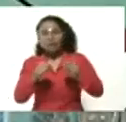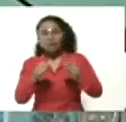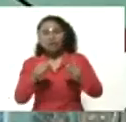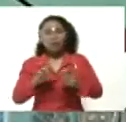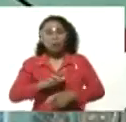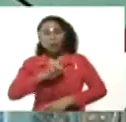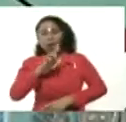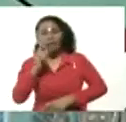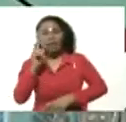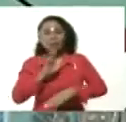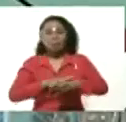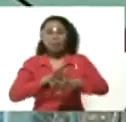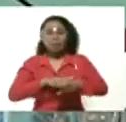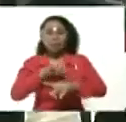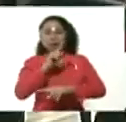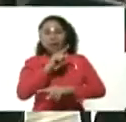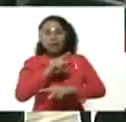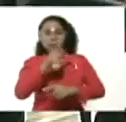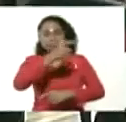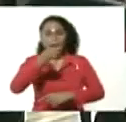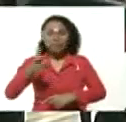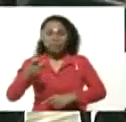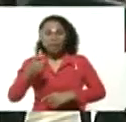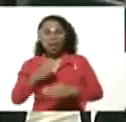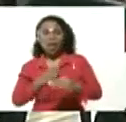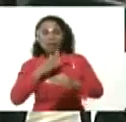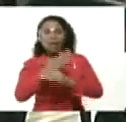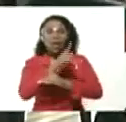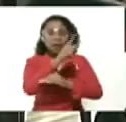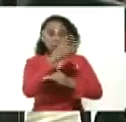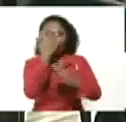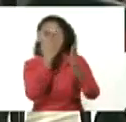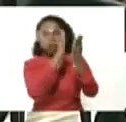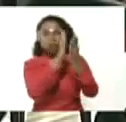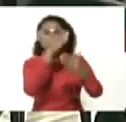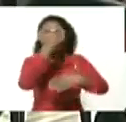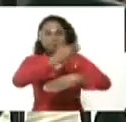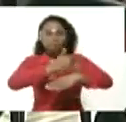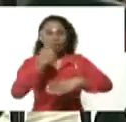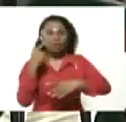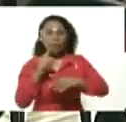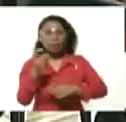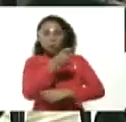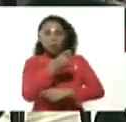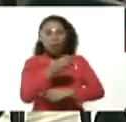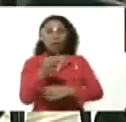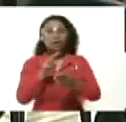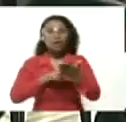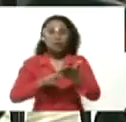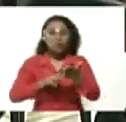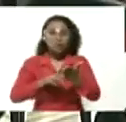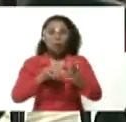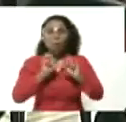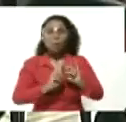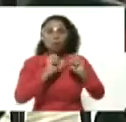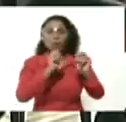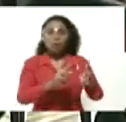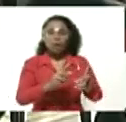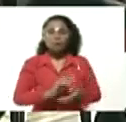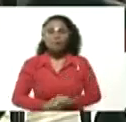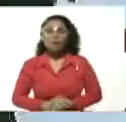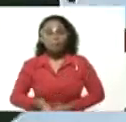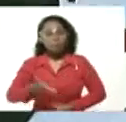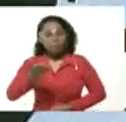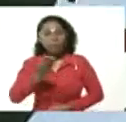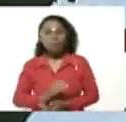inhumana, evitar que gente cruzara esa frontera buscando una oportunidad vital. Decía que la